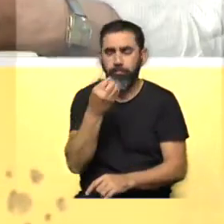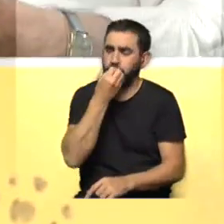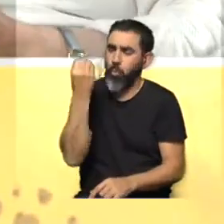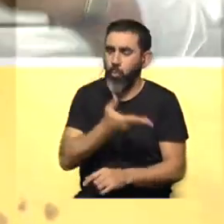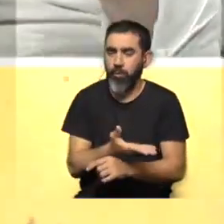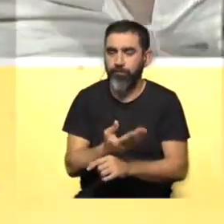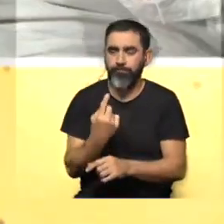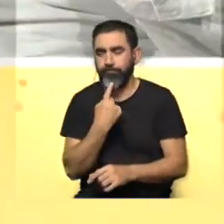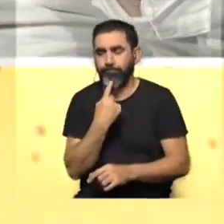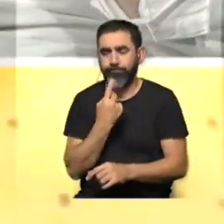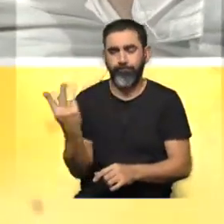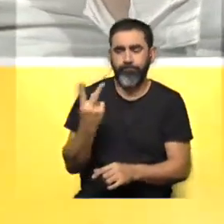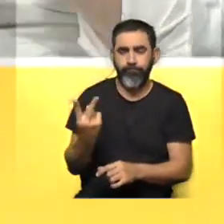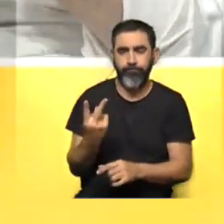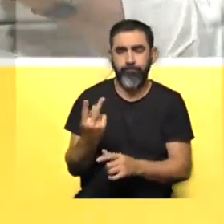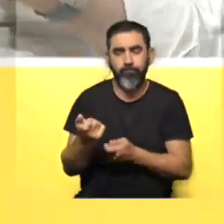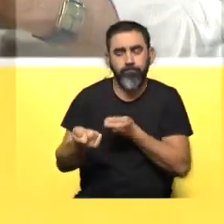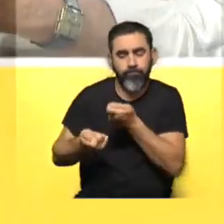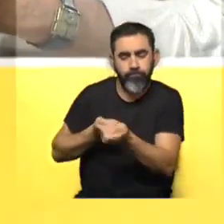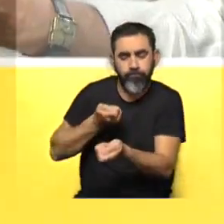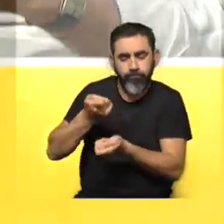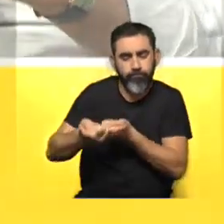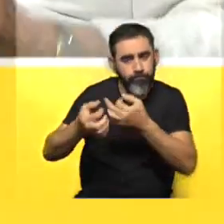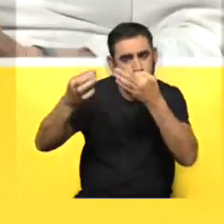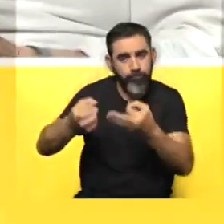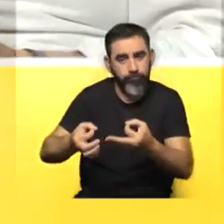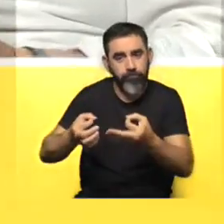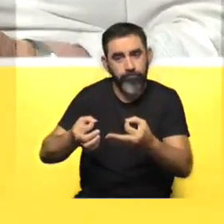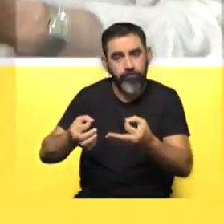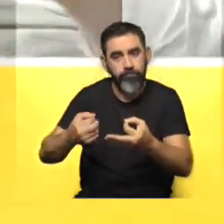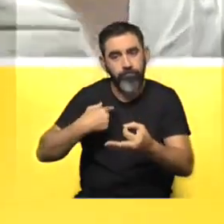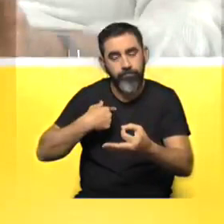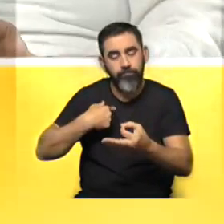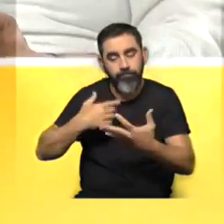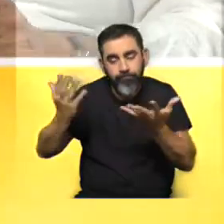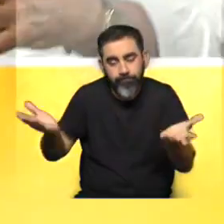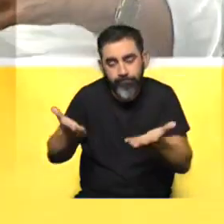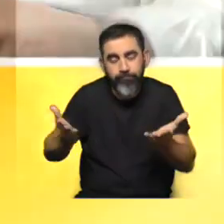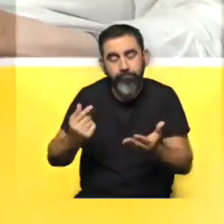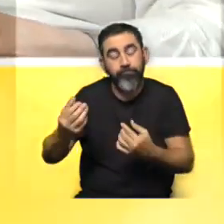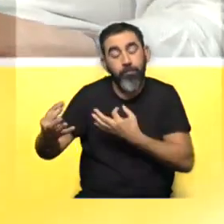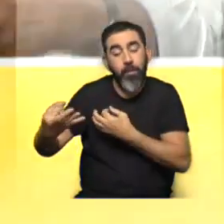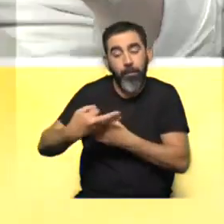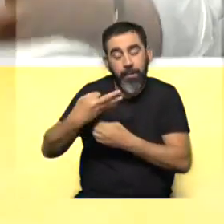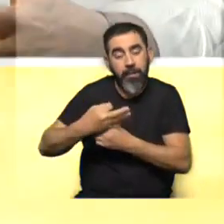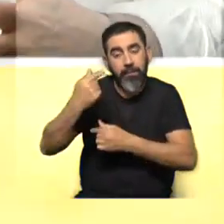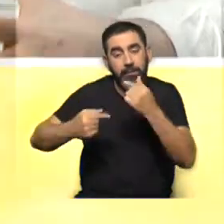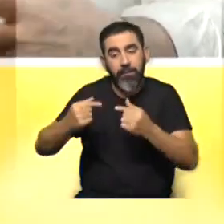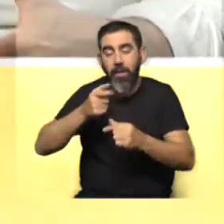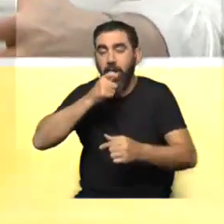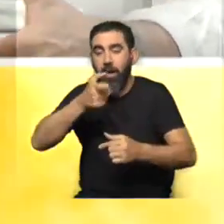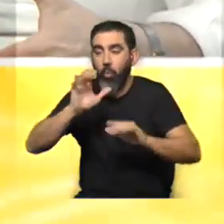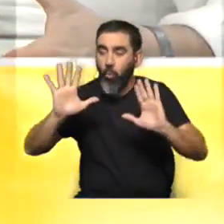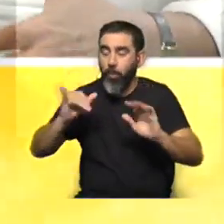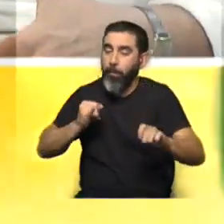su escepticismo han contribuido formidablemente a refrenar mi entusiasmo y a señalarme huecos en mi